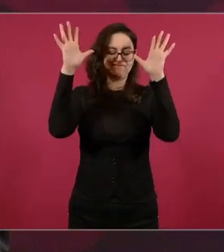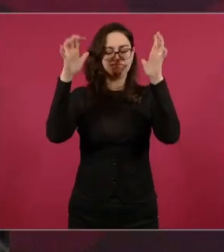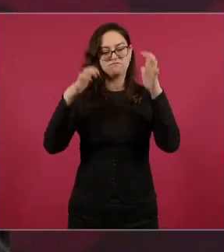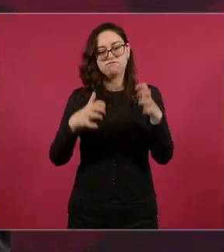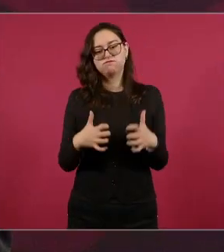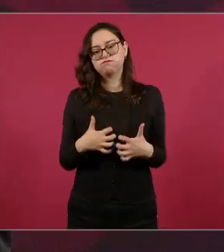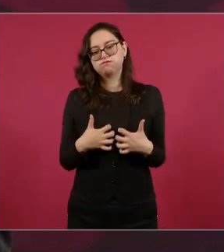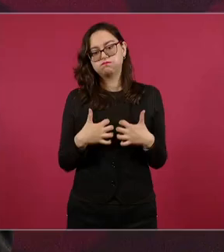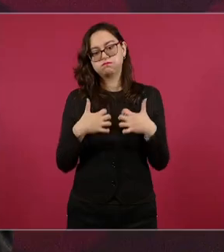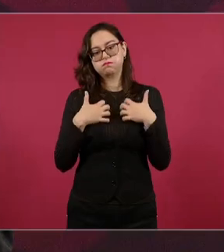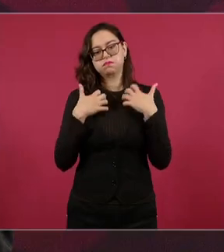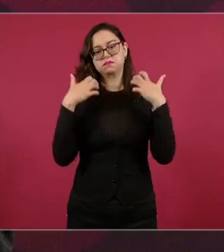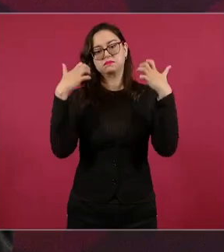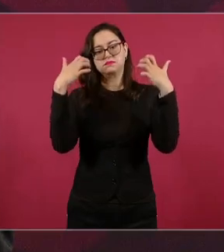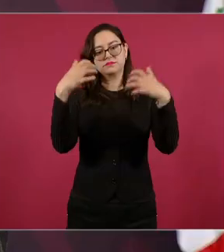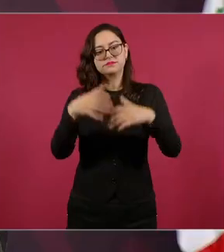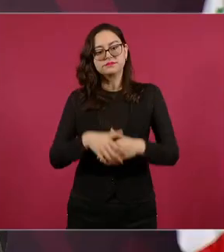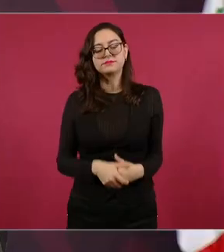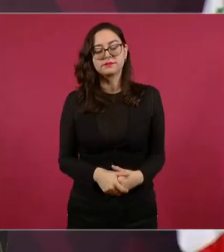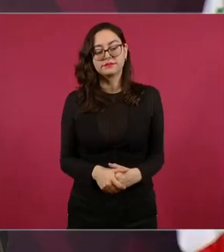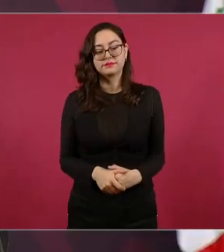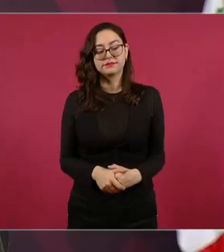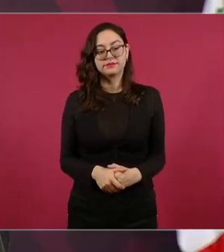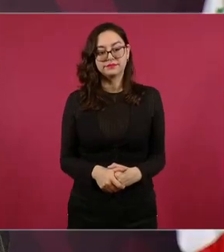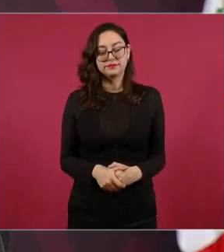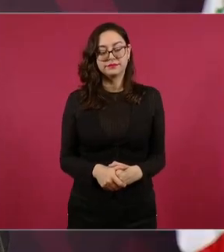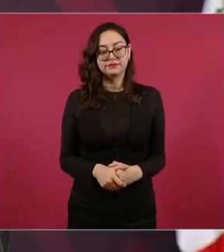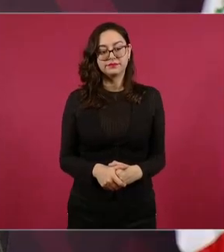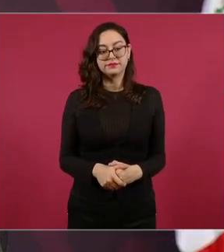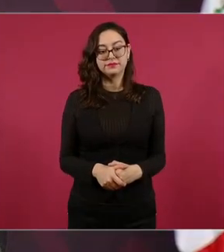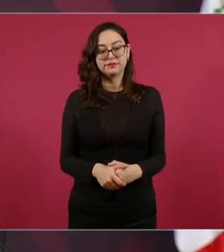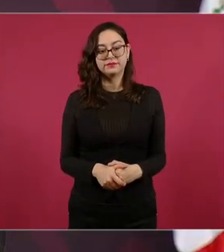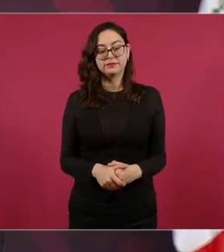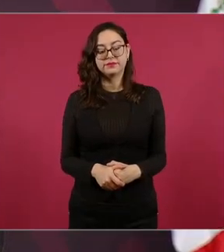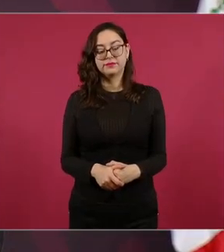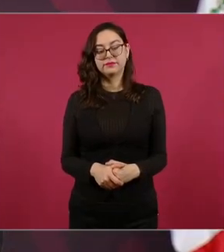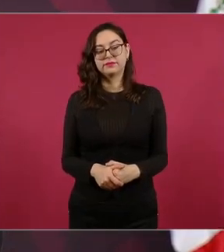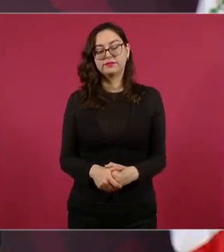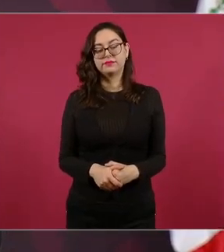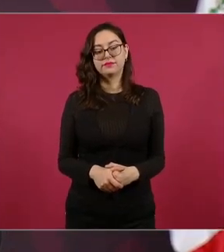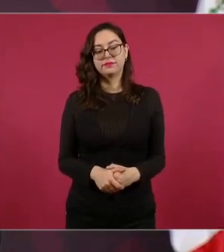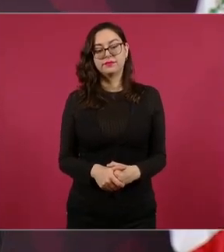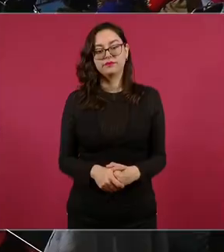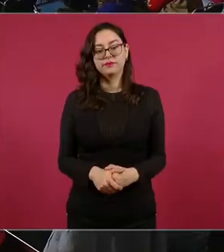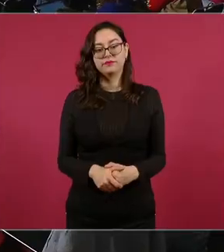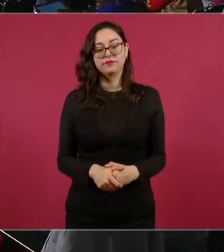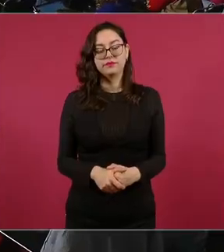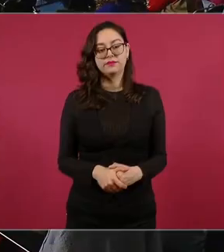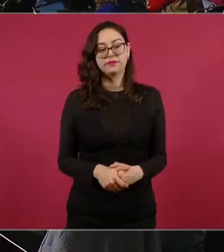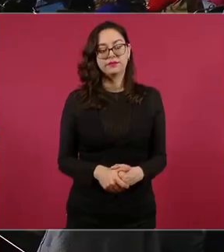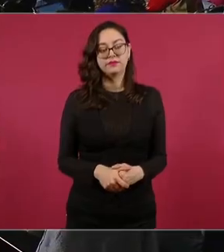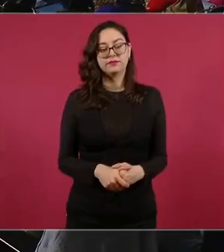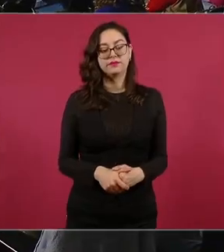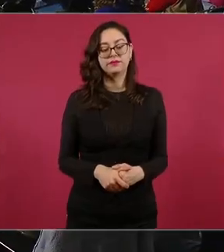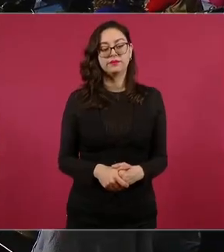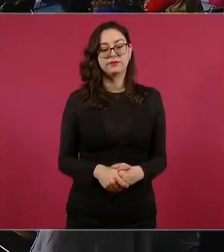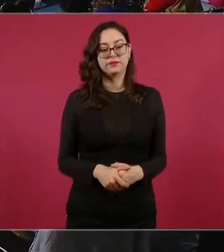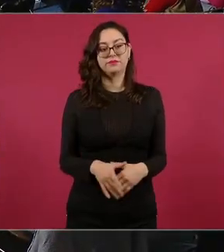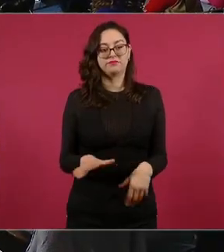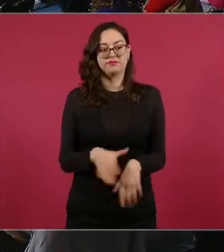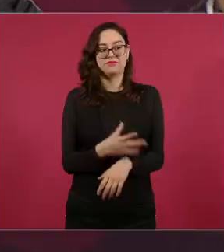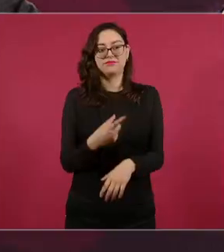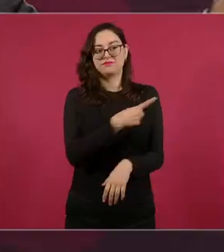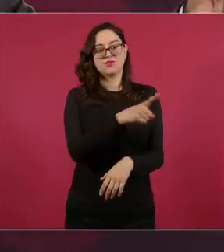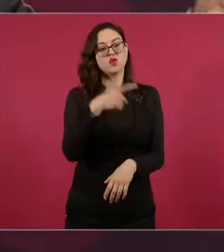por la distribución de los